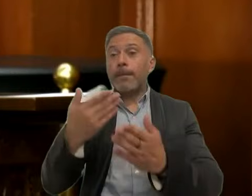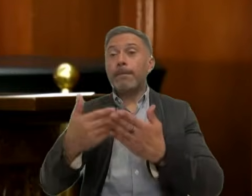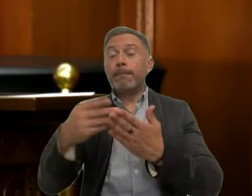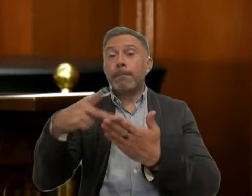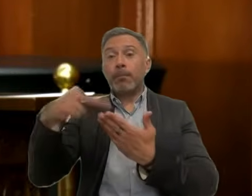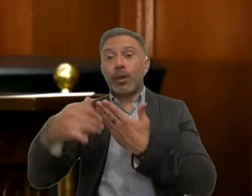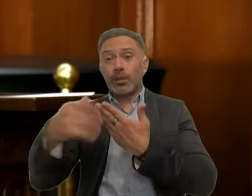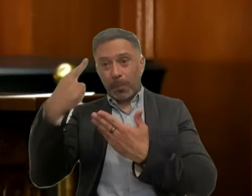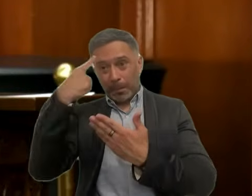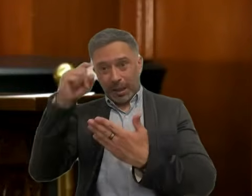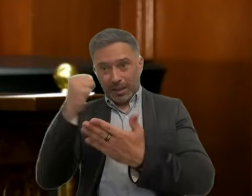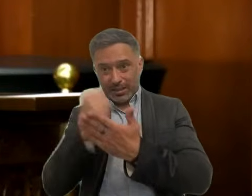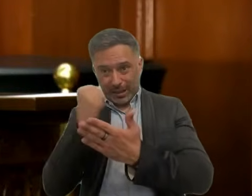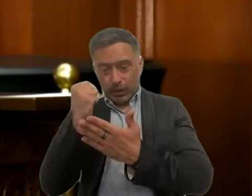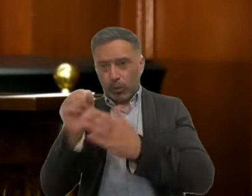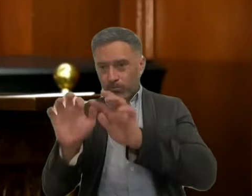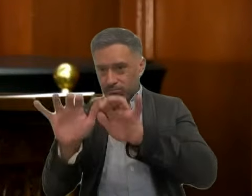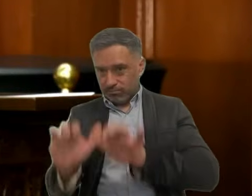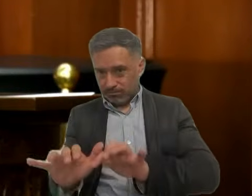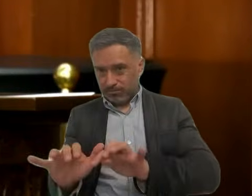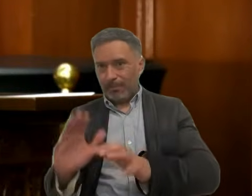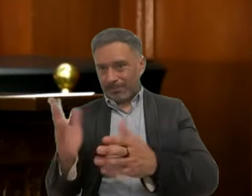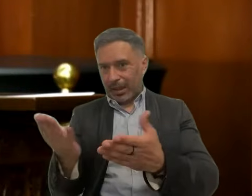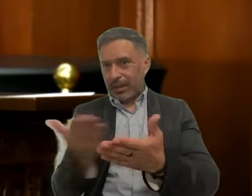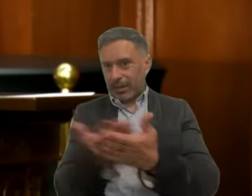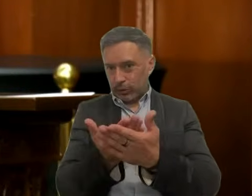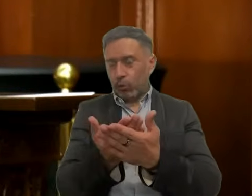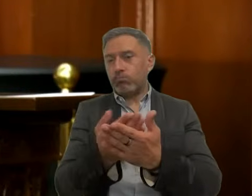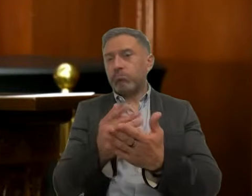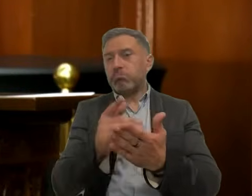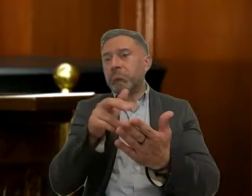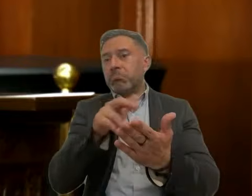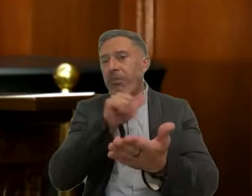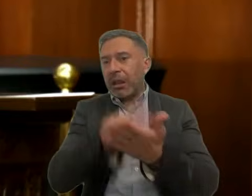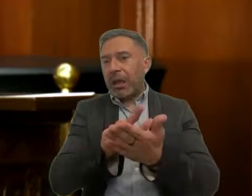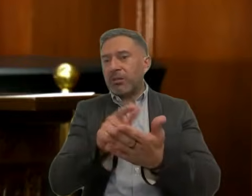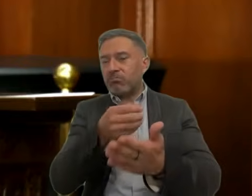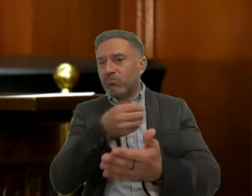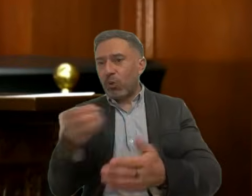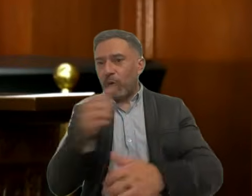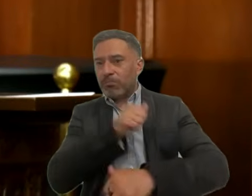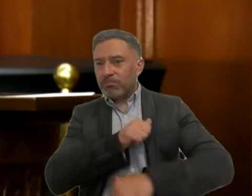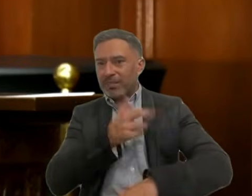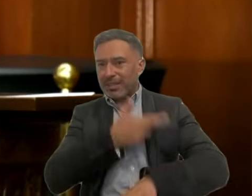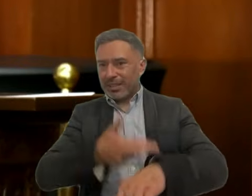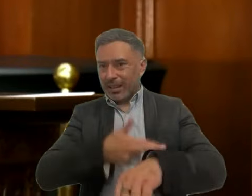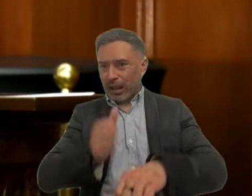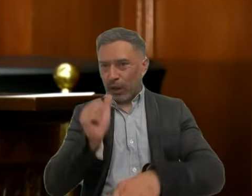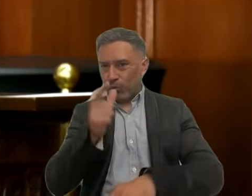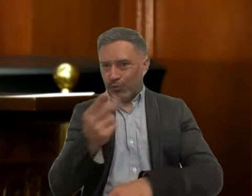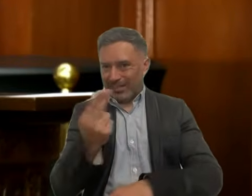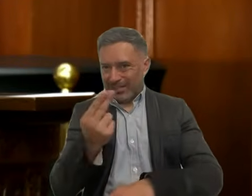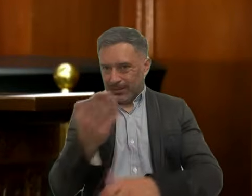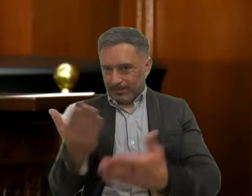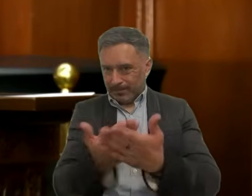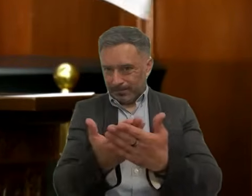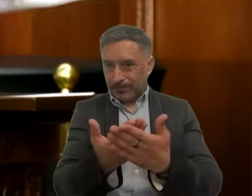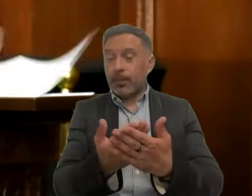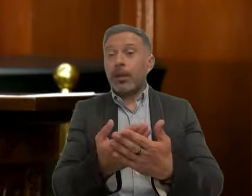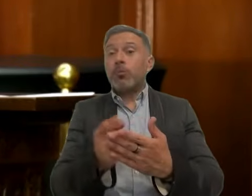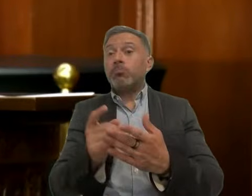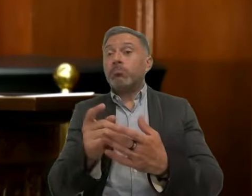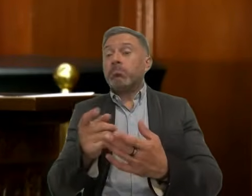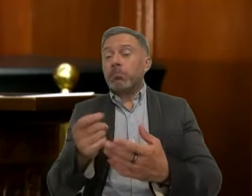para los efectos jurídicos correspondientes. Sin otro particular, manifestamos nuestra distinguida